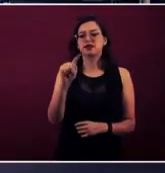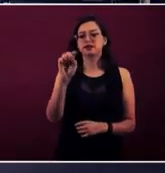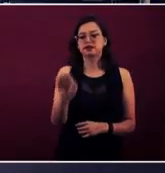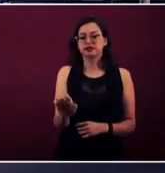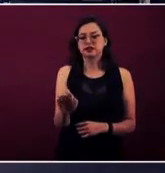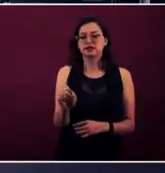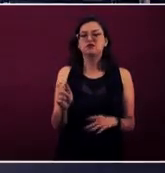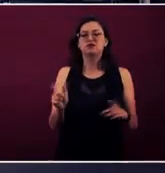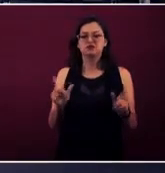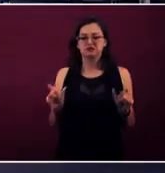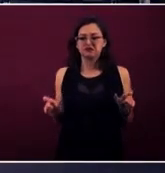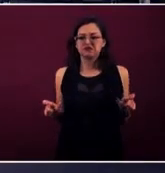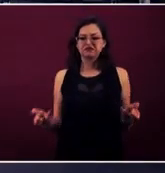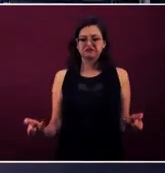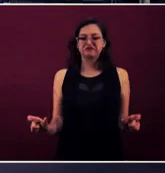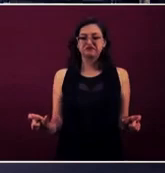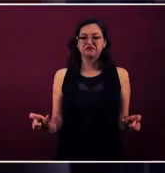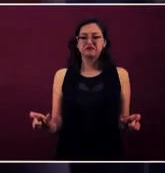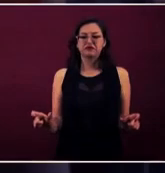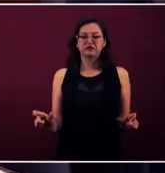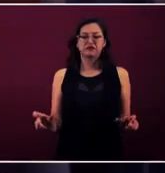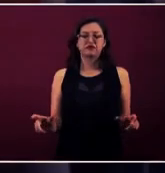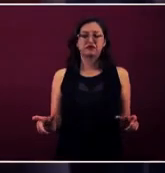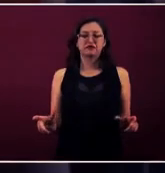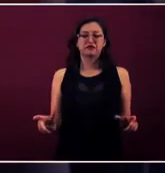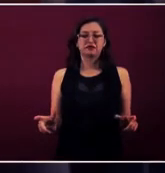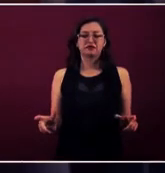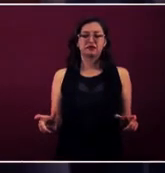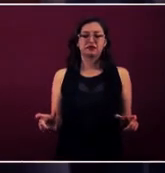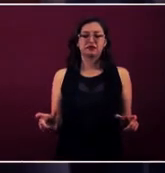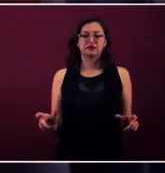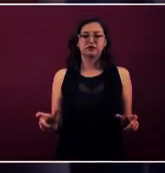retenes por donde atraviesan